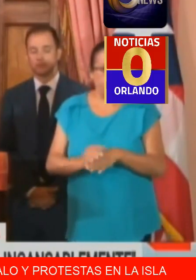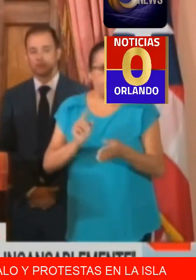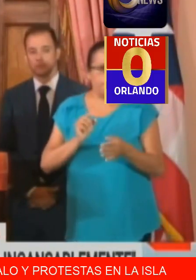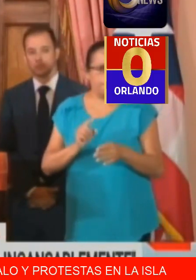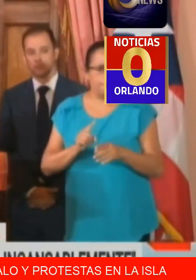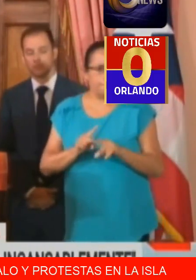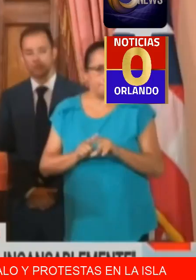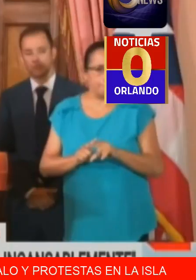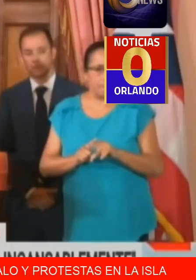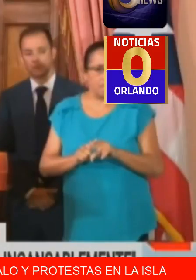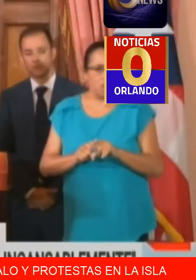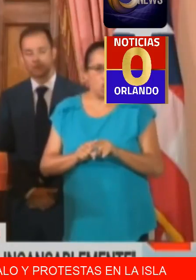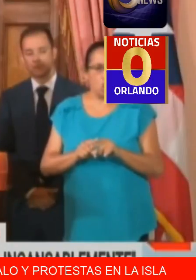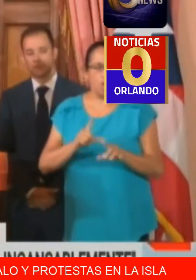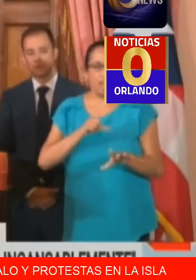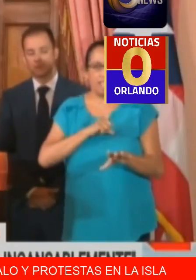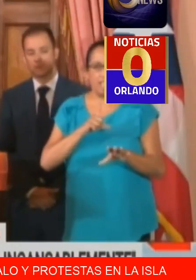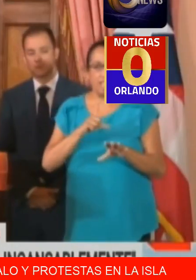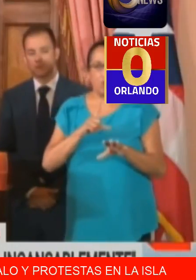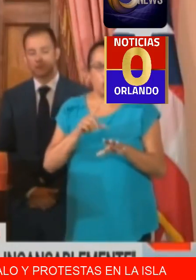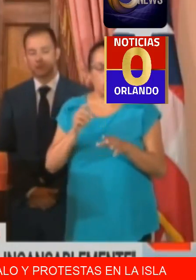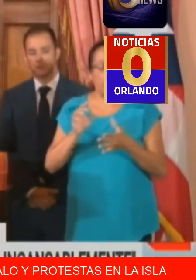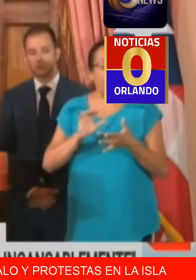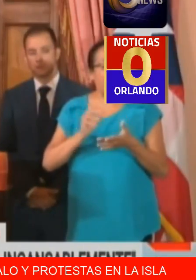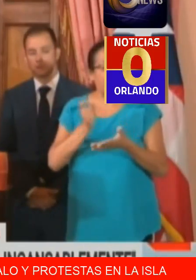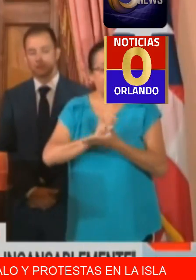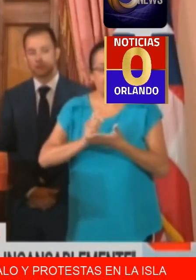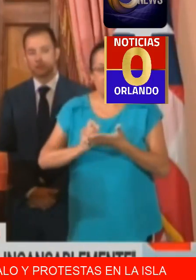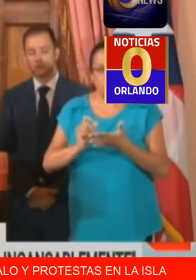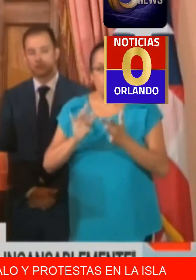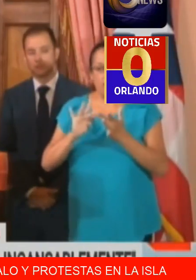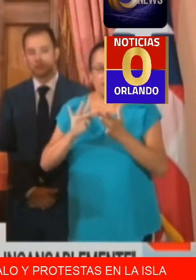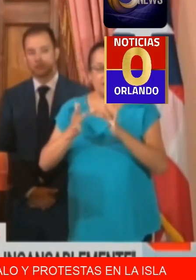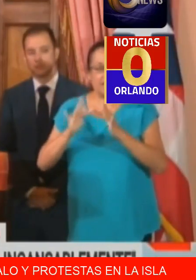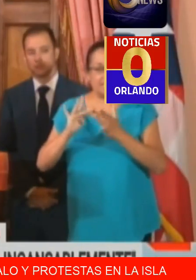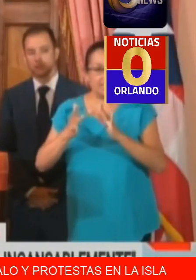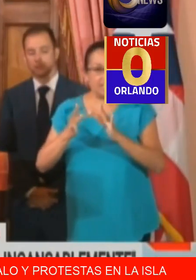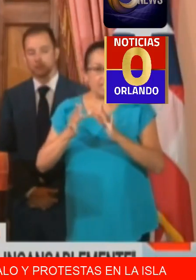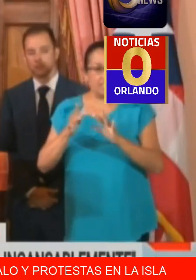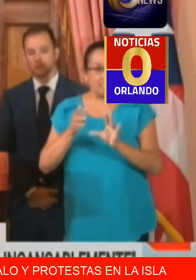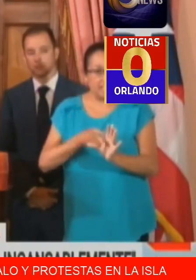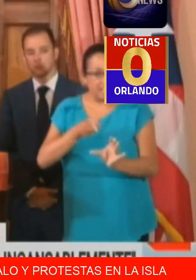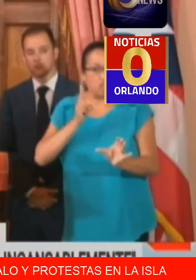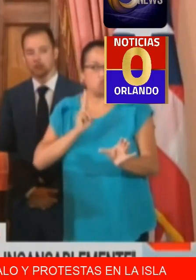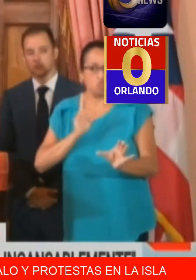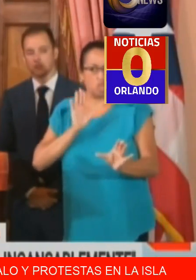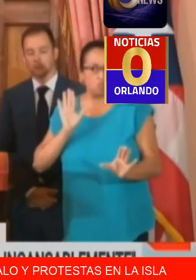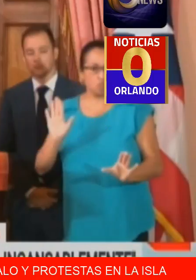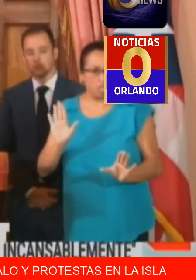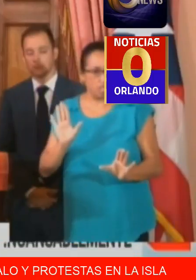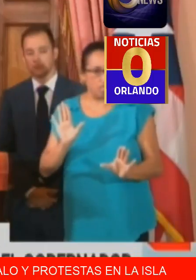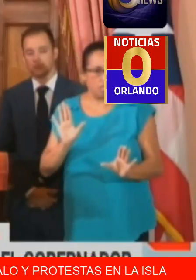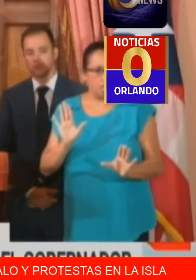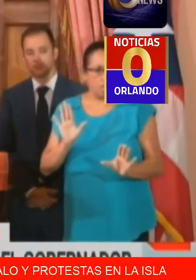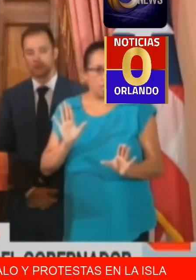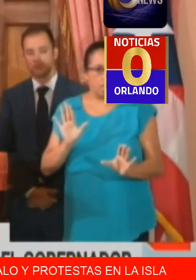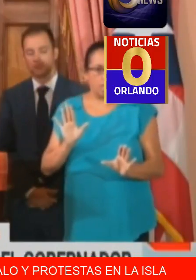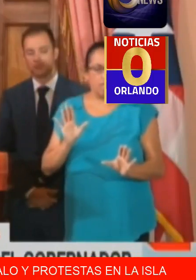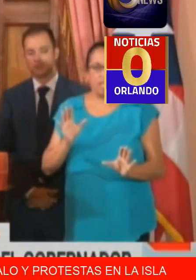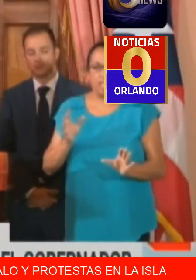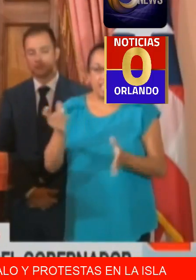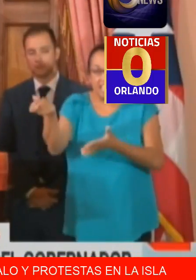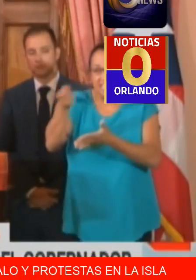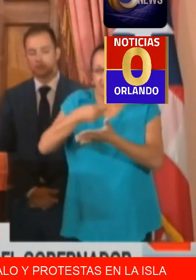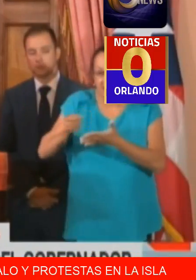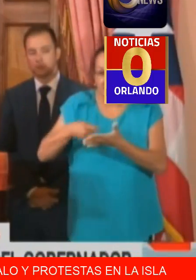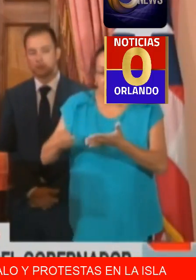pero presidente legislativo lo escribieron en las redes sociales la petición de renuncia a usted. O sea que eso es correcto porque está escrito. O sea, mucho más de porque yo se lo diga es porque